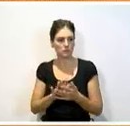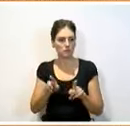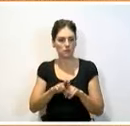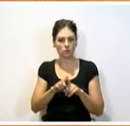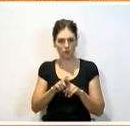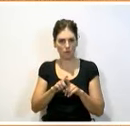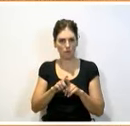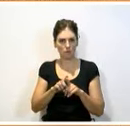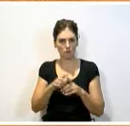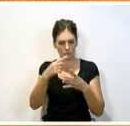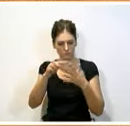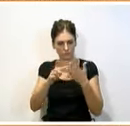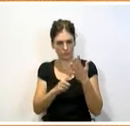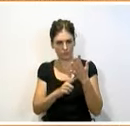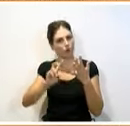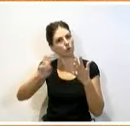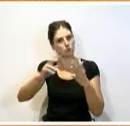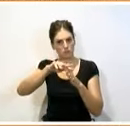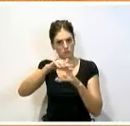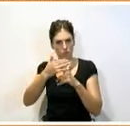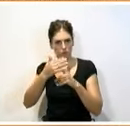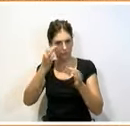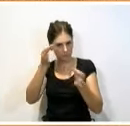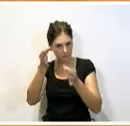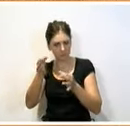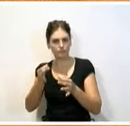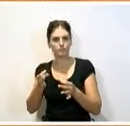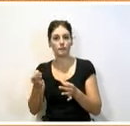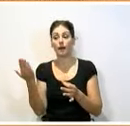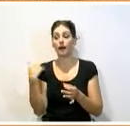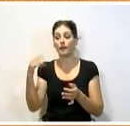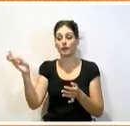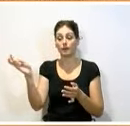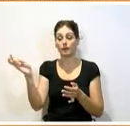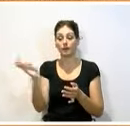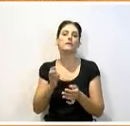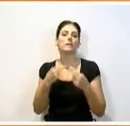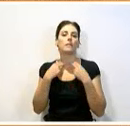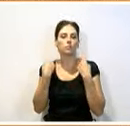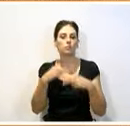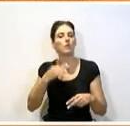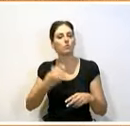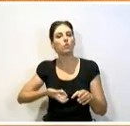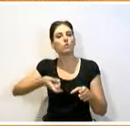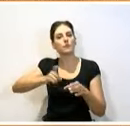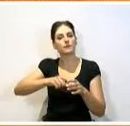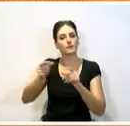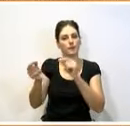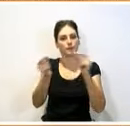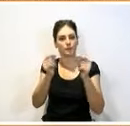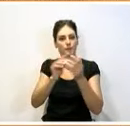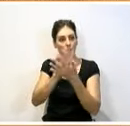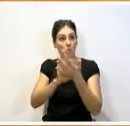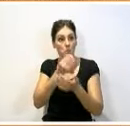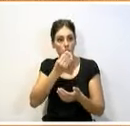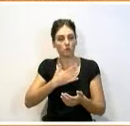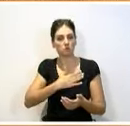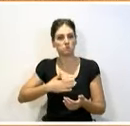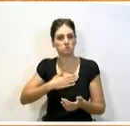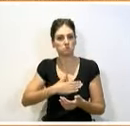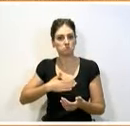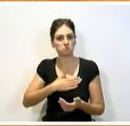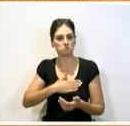cuantas actuaciones concretas. Allí acudió usted como diputada y pudo participar en el debate, agradable, por cierto, en el que se bromeó